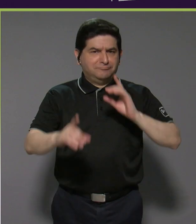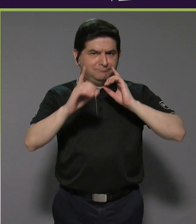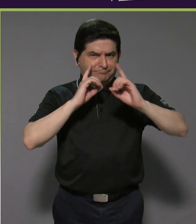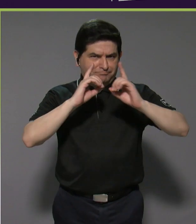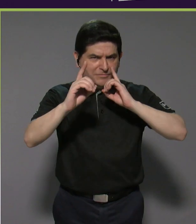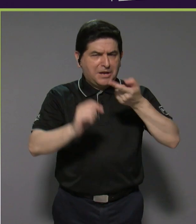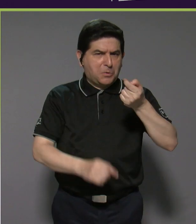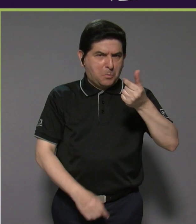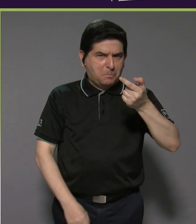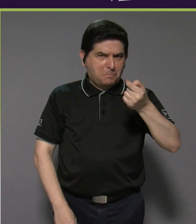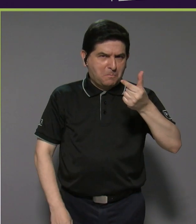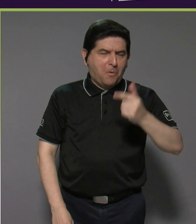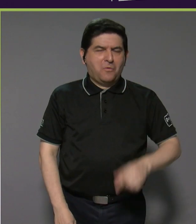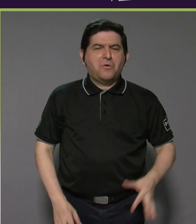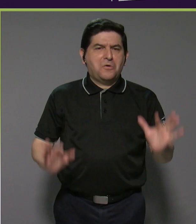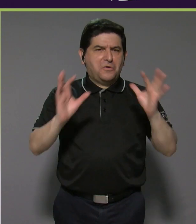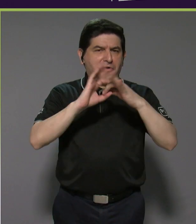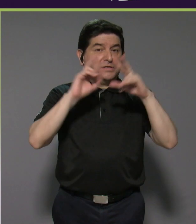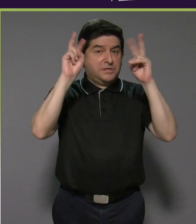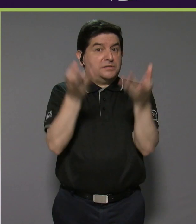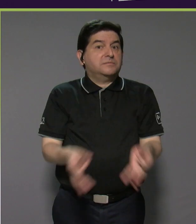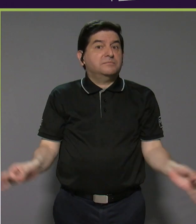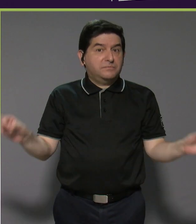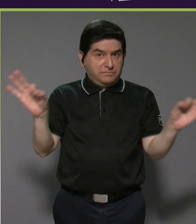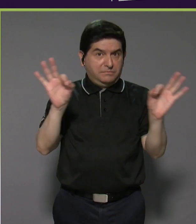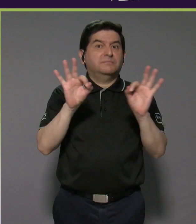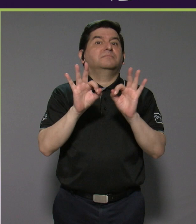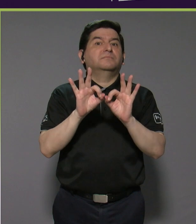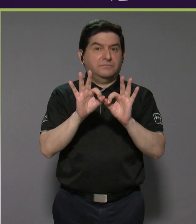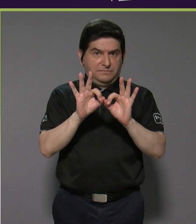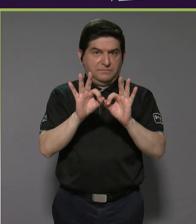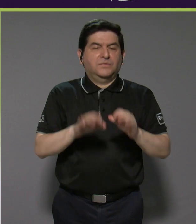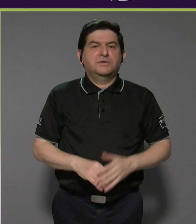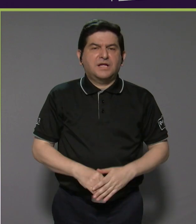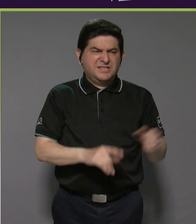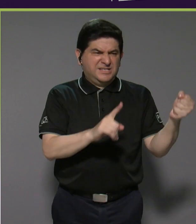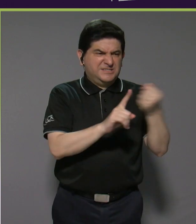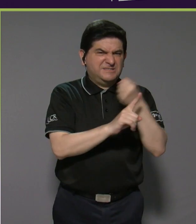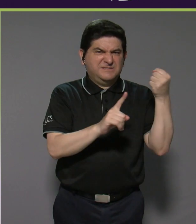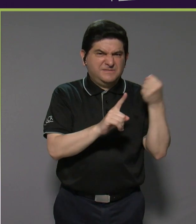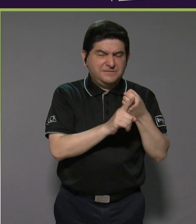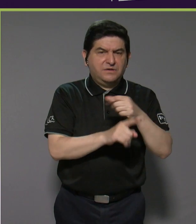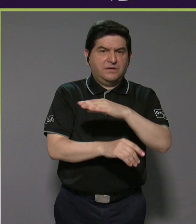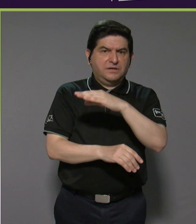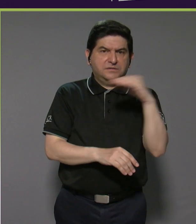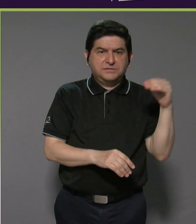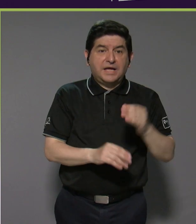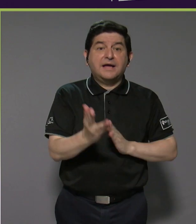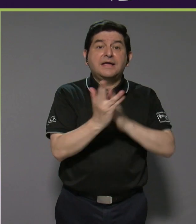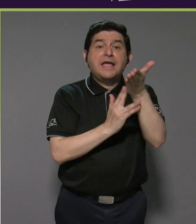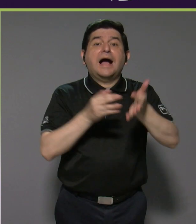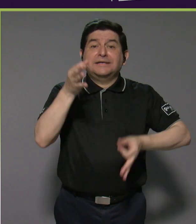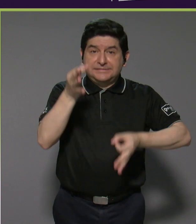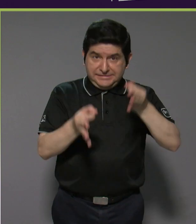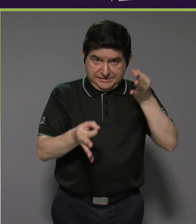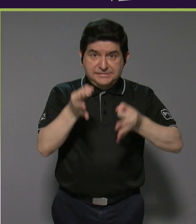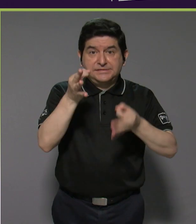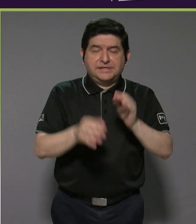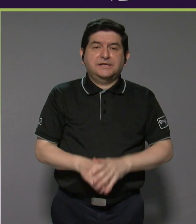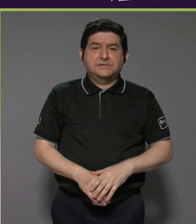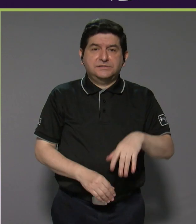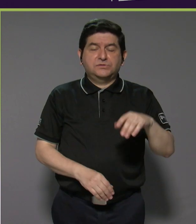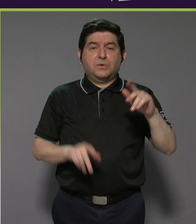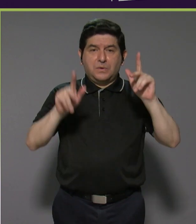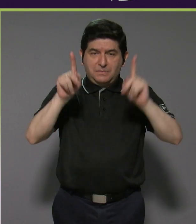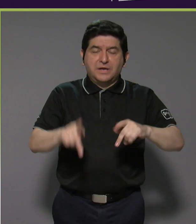un poquito sobre un tema tan importante como es la violencia y sobre todo el acceso a la justicia que tienen